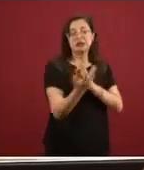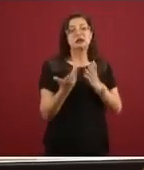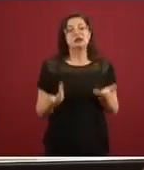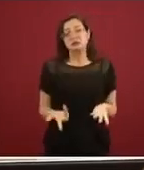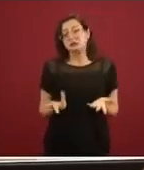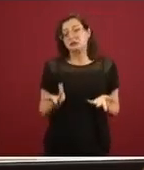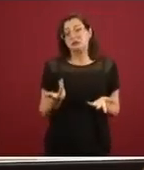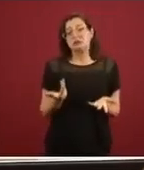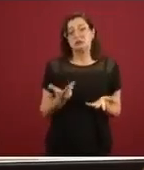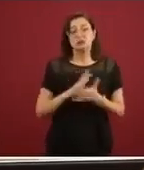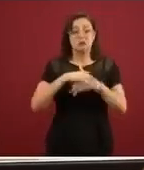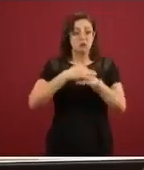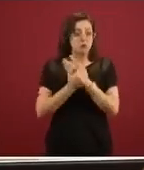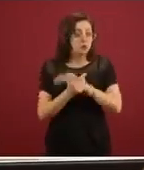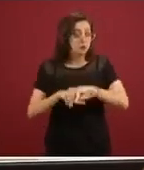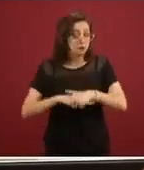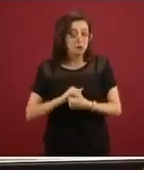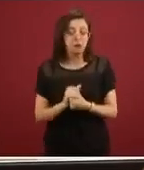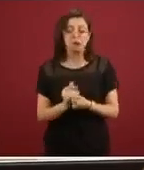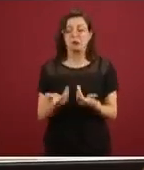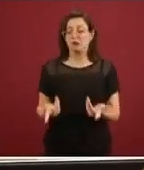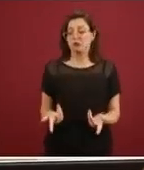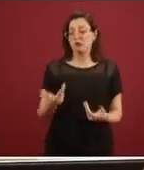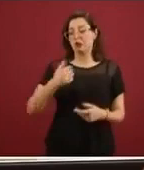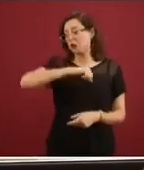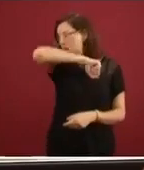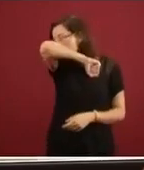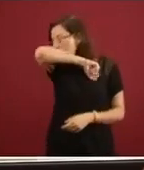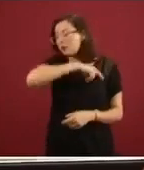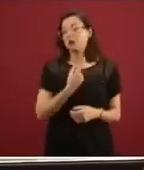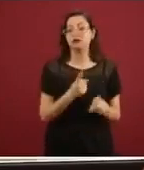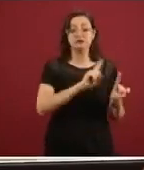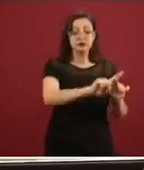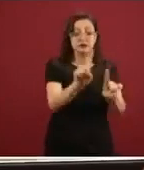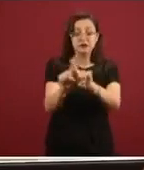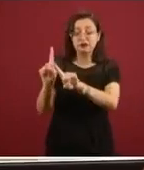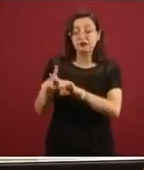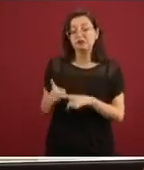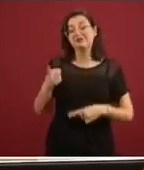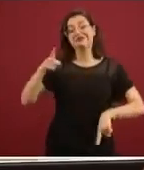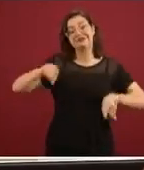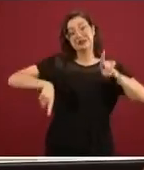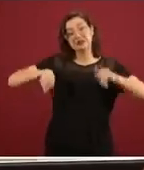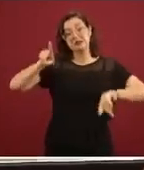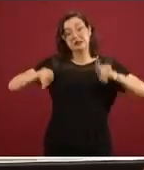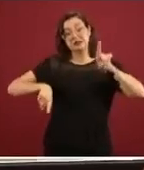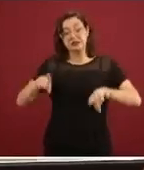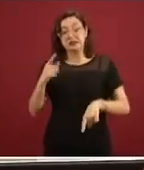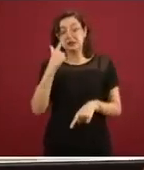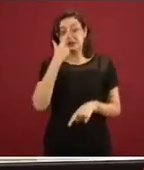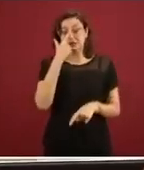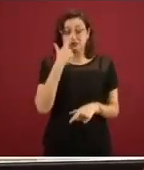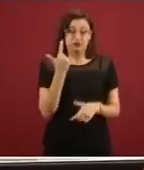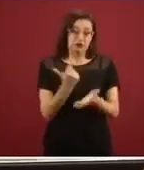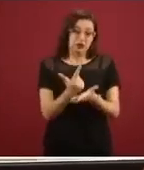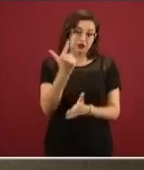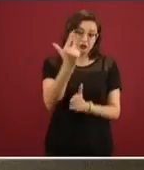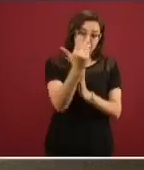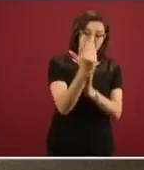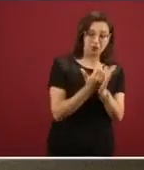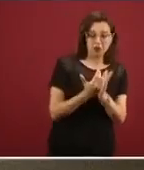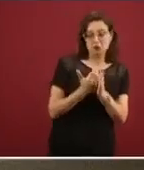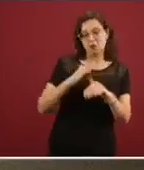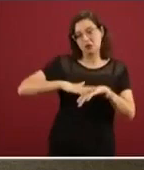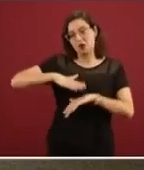quédate en casa, lavarse las manos, proteger el estornudo, etcétera, su riesgo va disminuyendo. Entonces puede haber